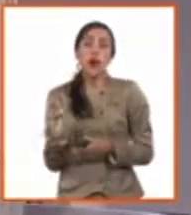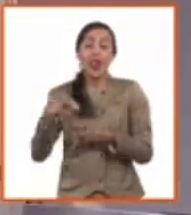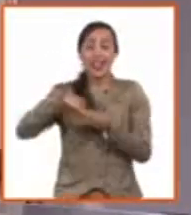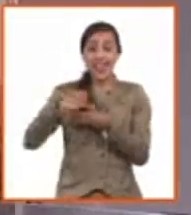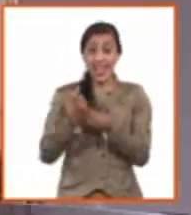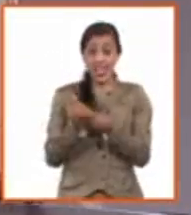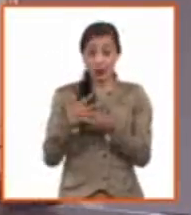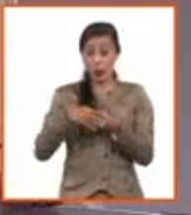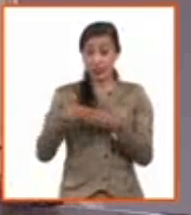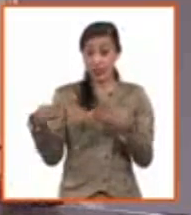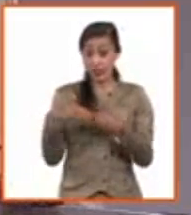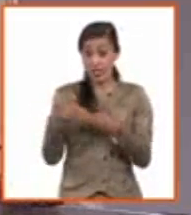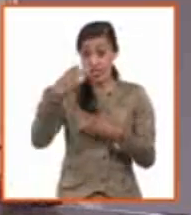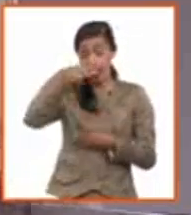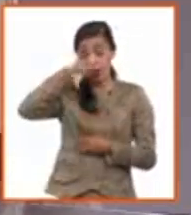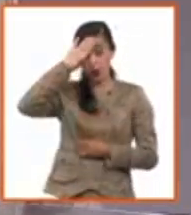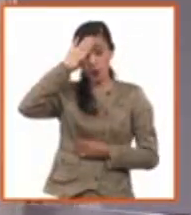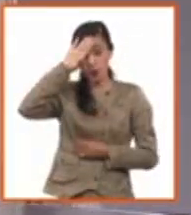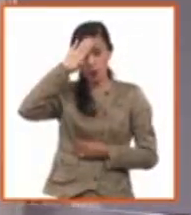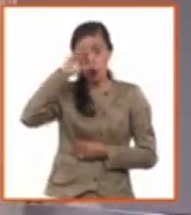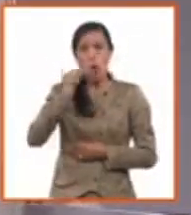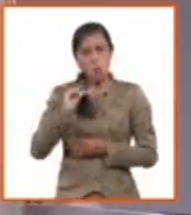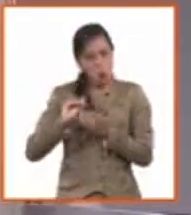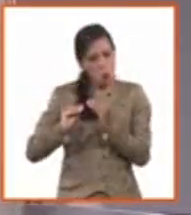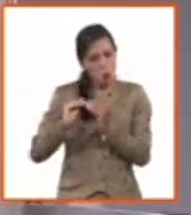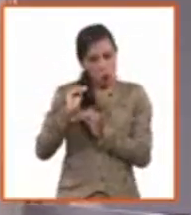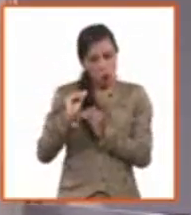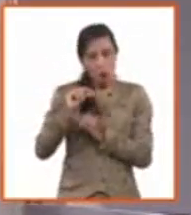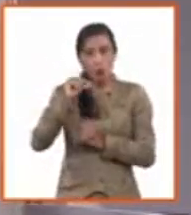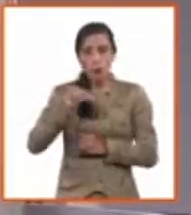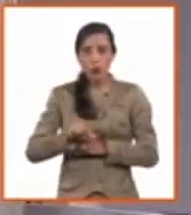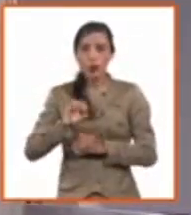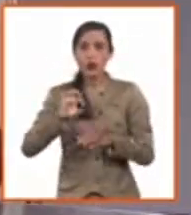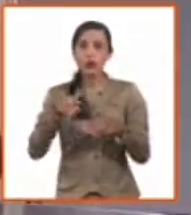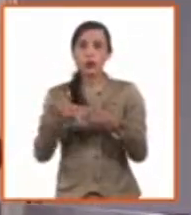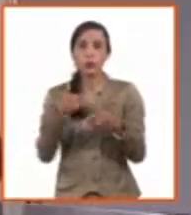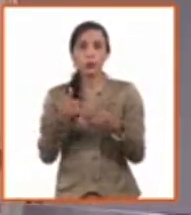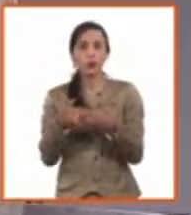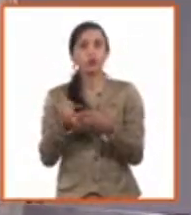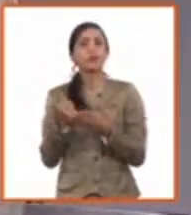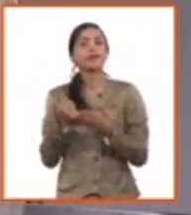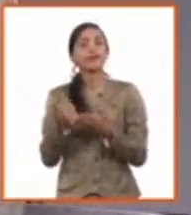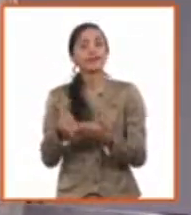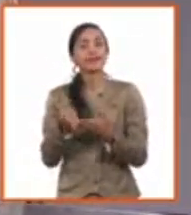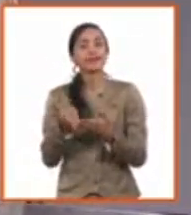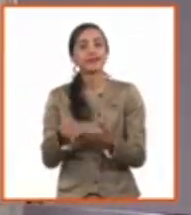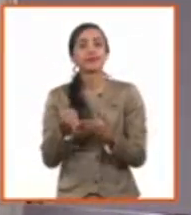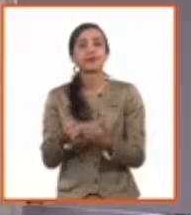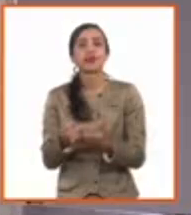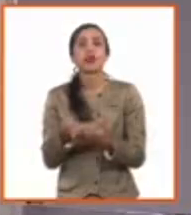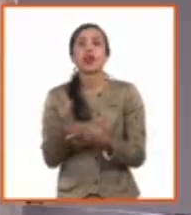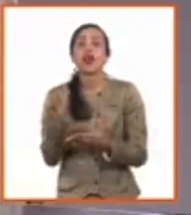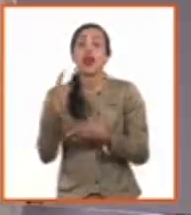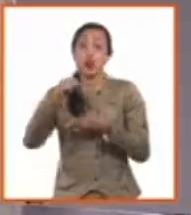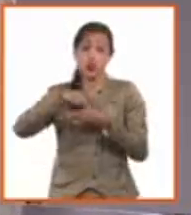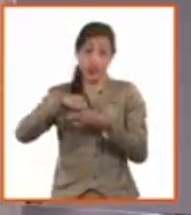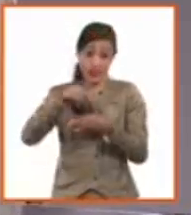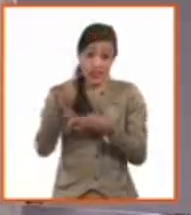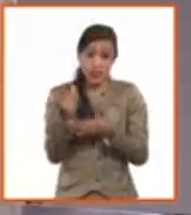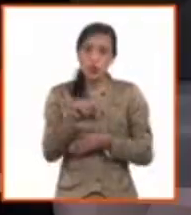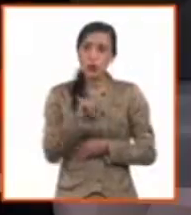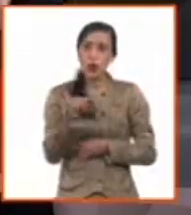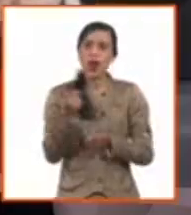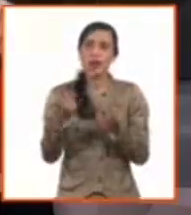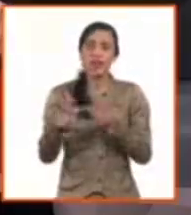el ingreso en divisas a país un discreto avance en lo que esta industria puede aportar a los ingresos en divisas